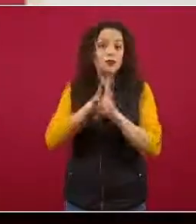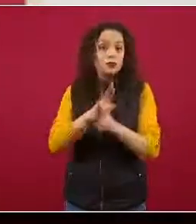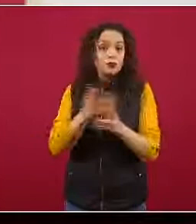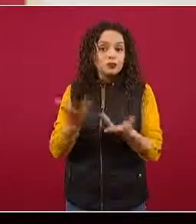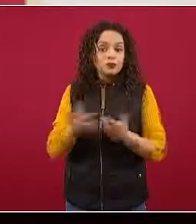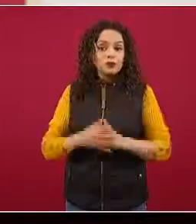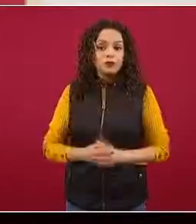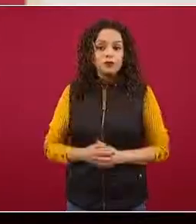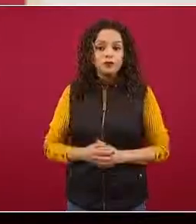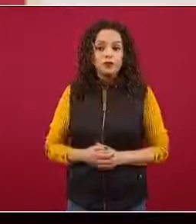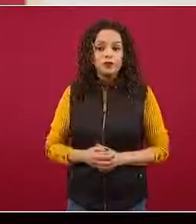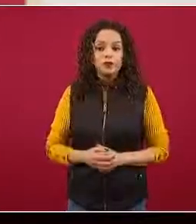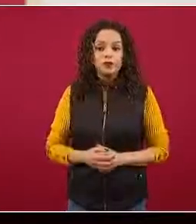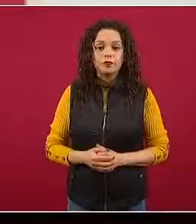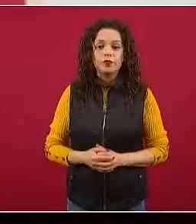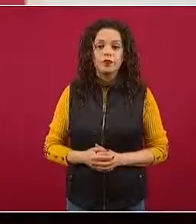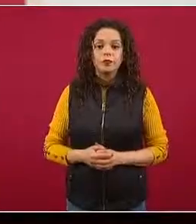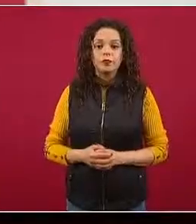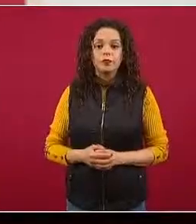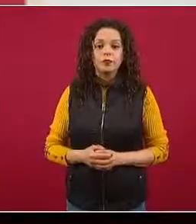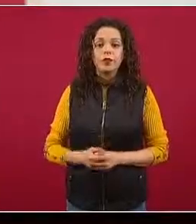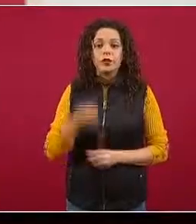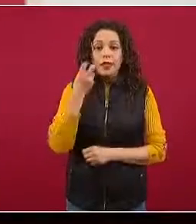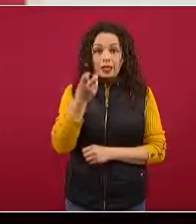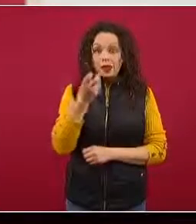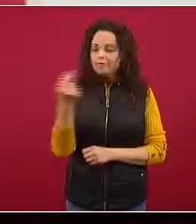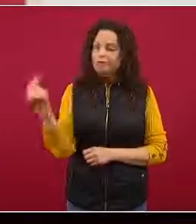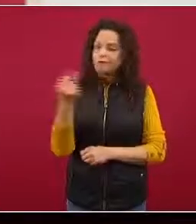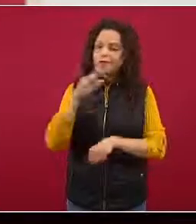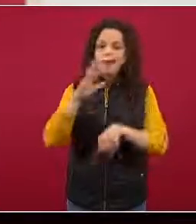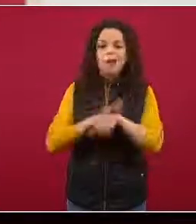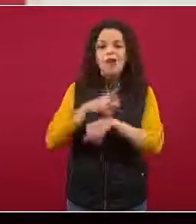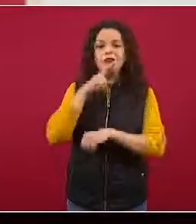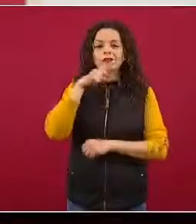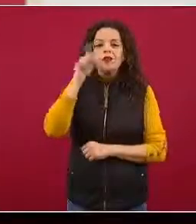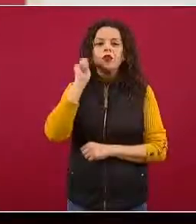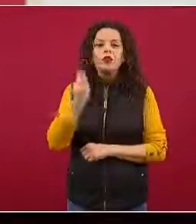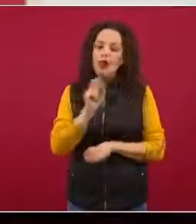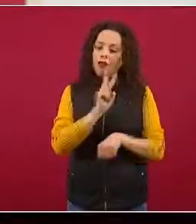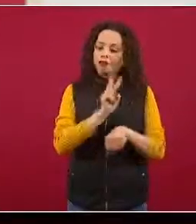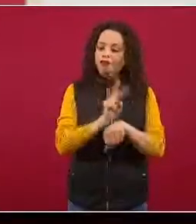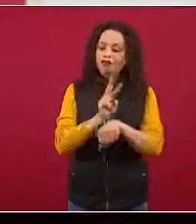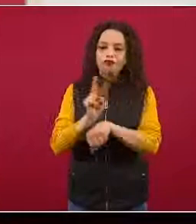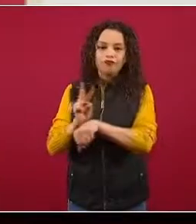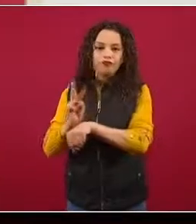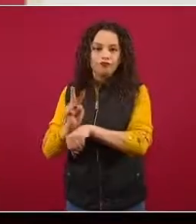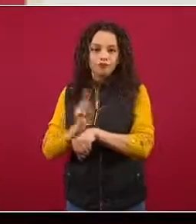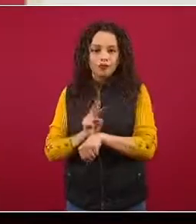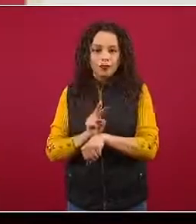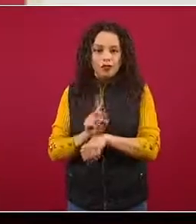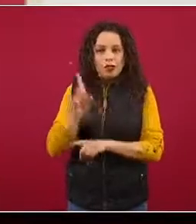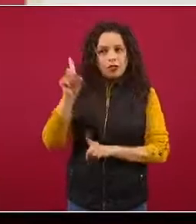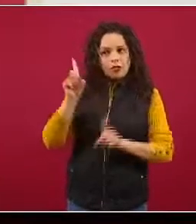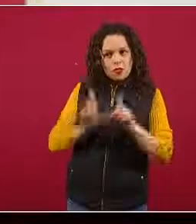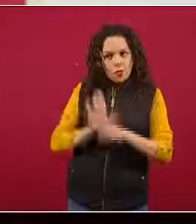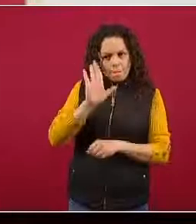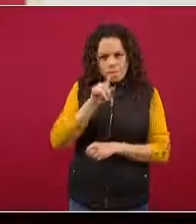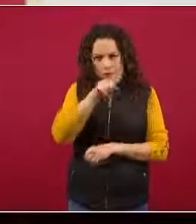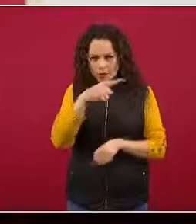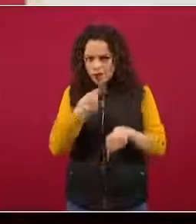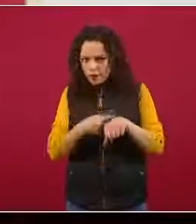resultado, pues es mucho más útil vigilar el síndrome. Las personas que parece que tienen